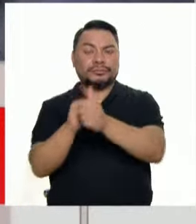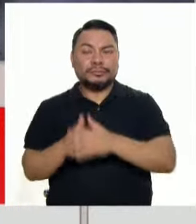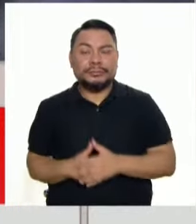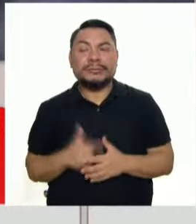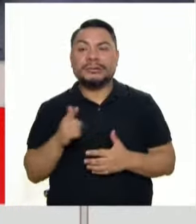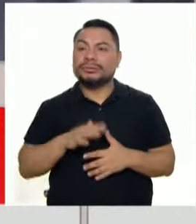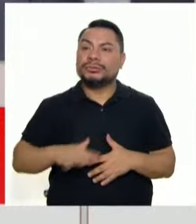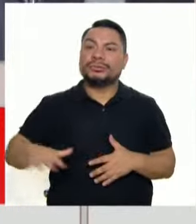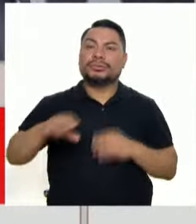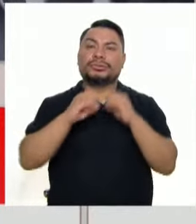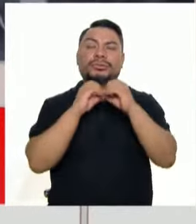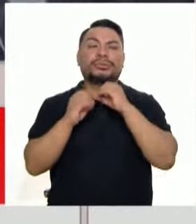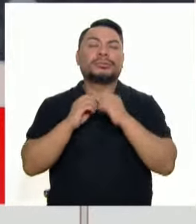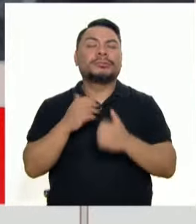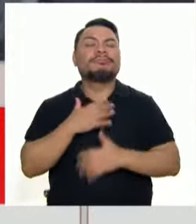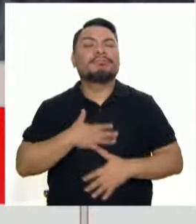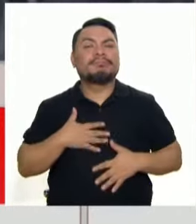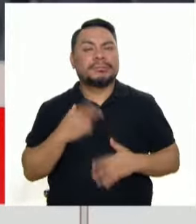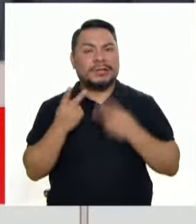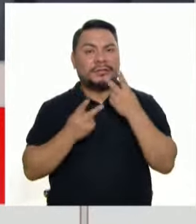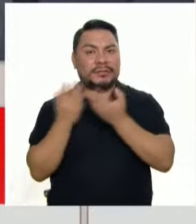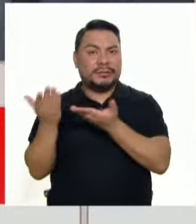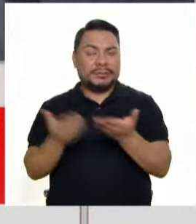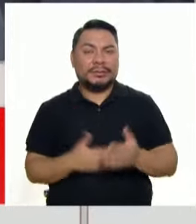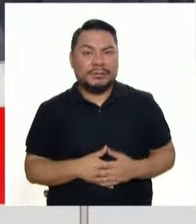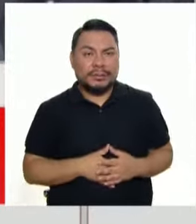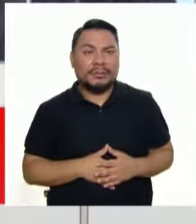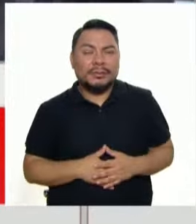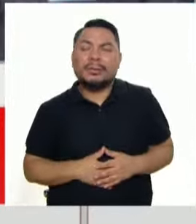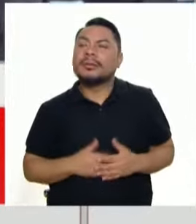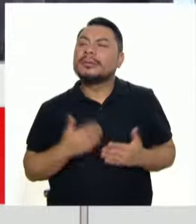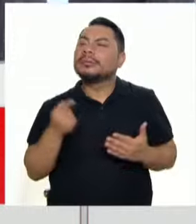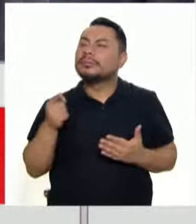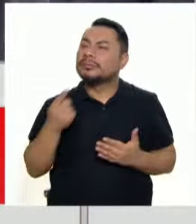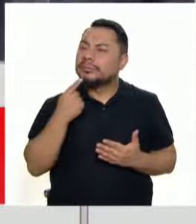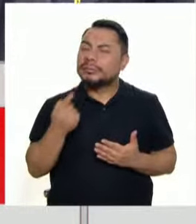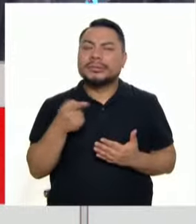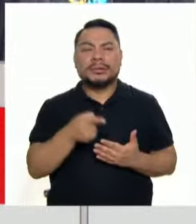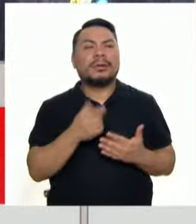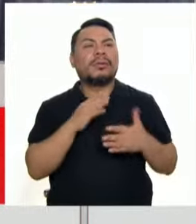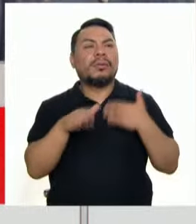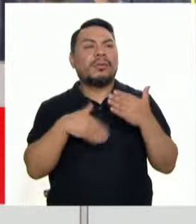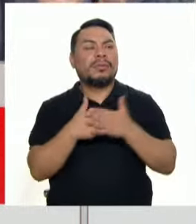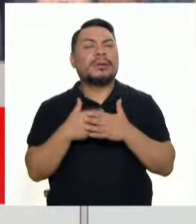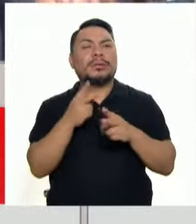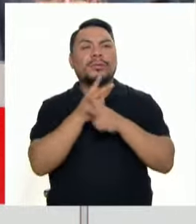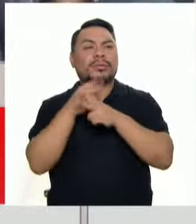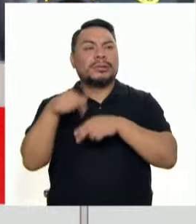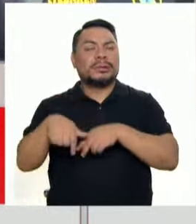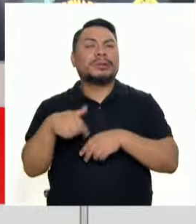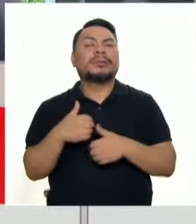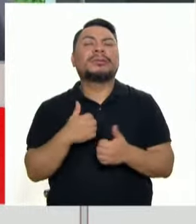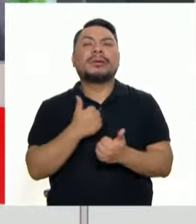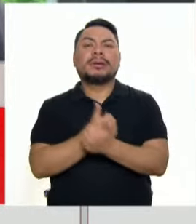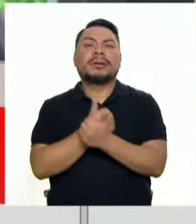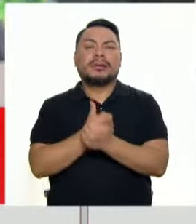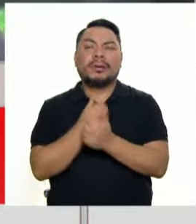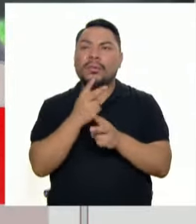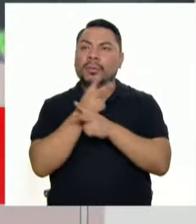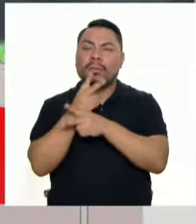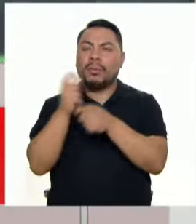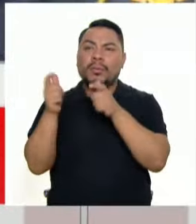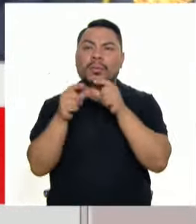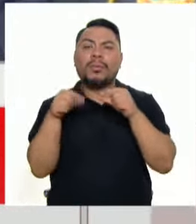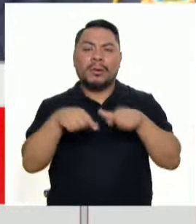sea pues de plena satisfacción para nuestros visitantes. Y hablando de seguridad, ¿cómo está manejándose la seguridad ciudadana aquí en Huamanga?